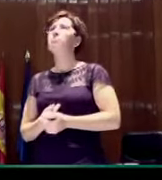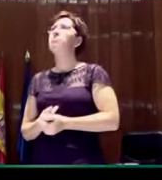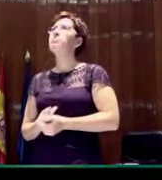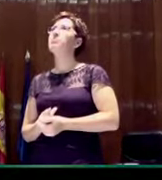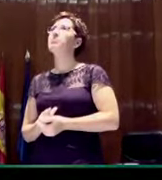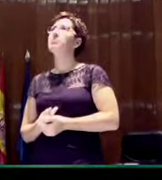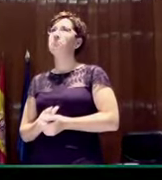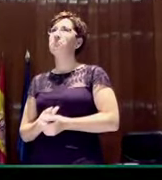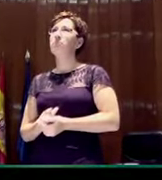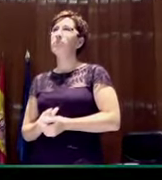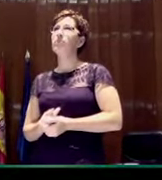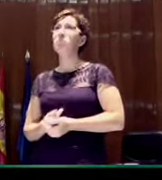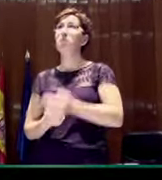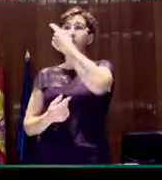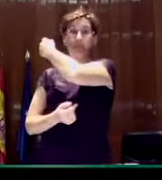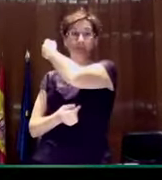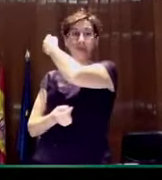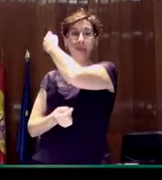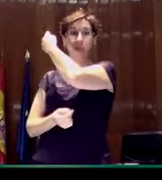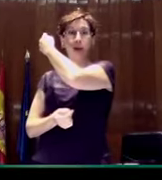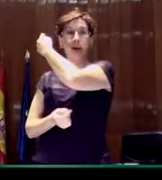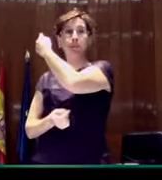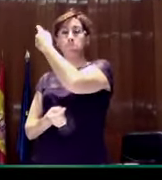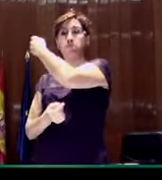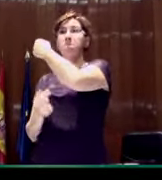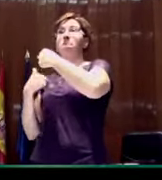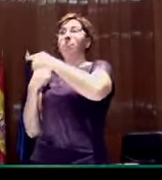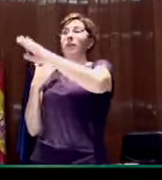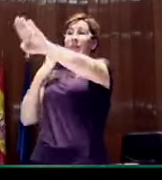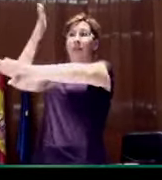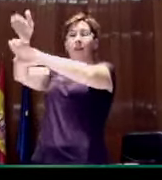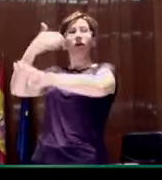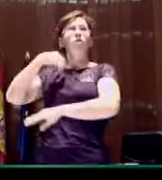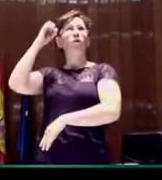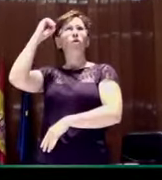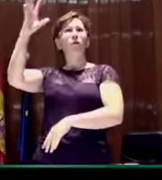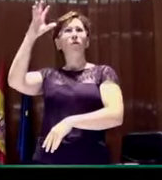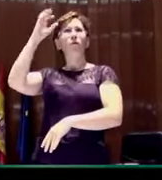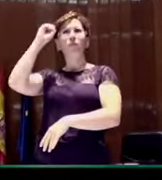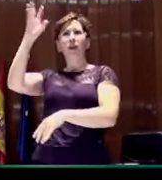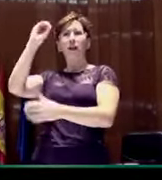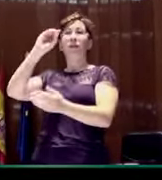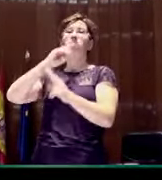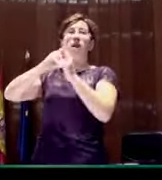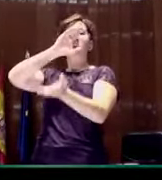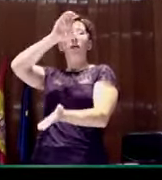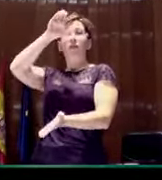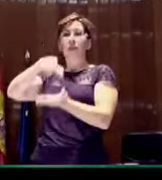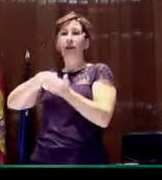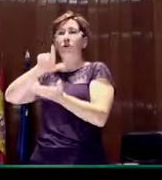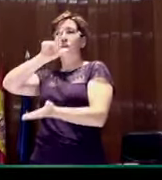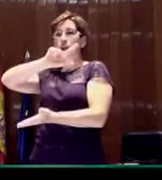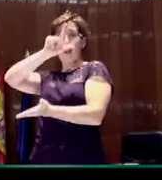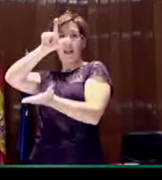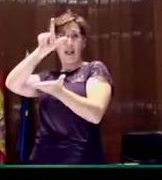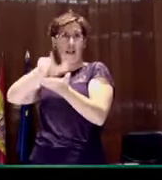La siguiente diapositiva. Ahí, a raíz de mi visita, yo di una conferencia en el Centro de Lenguas, además de las clases que estaba dando en la